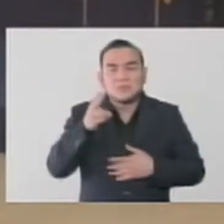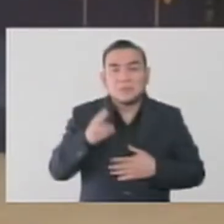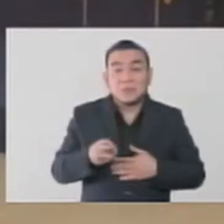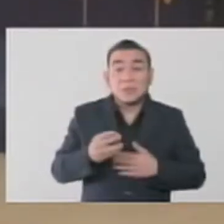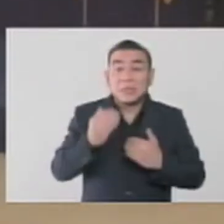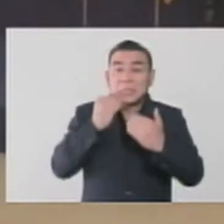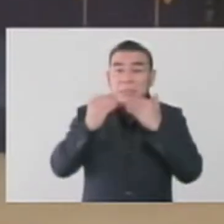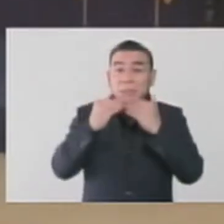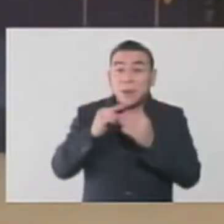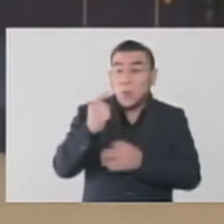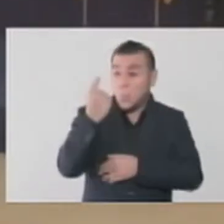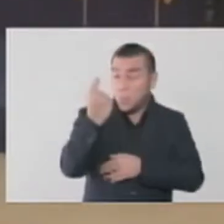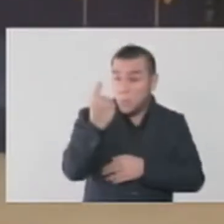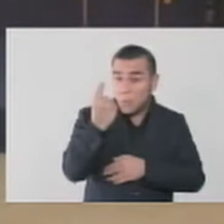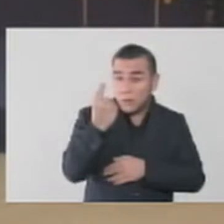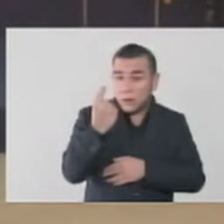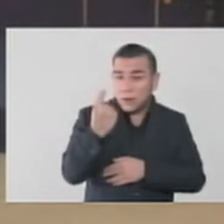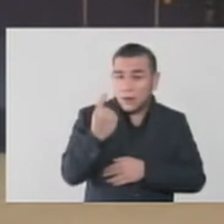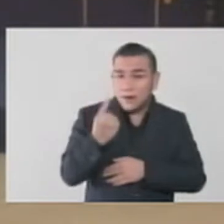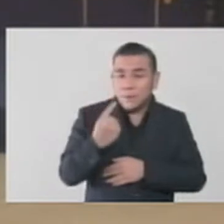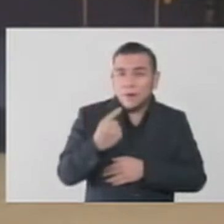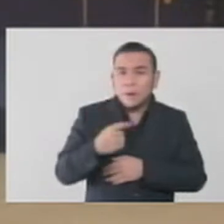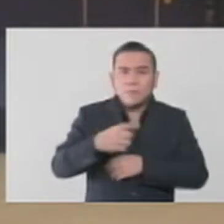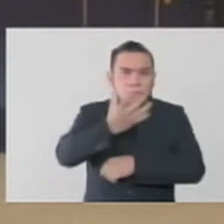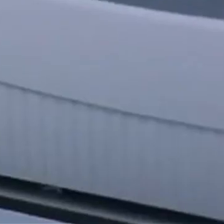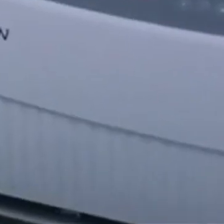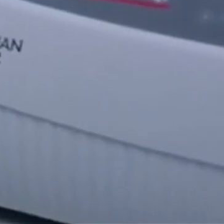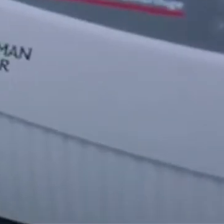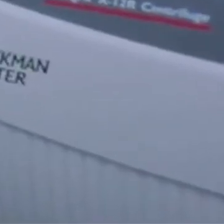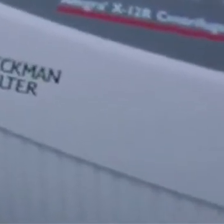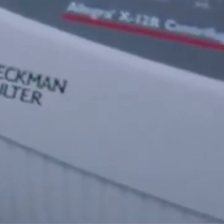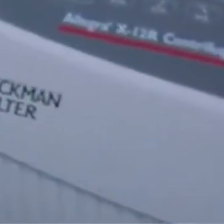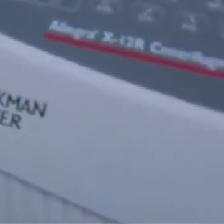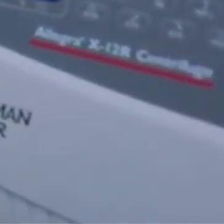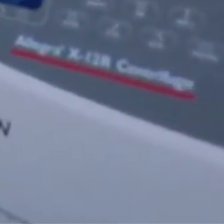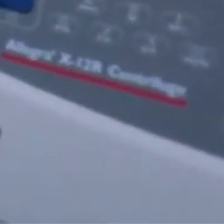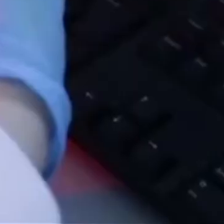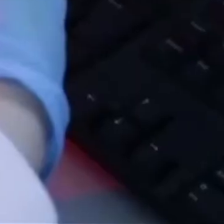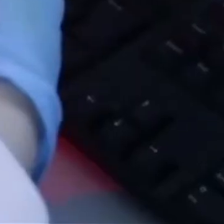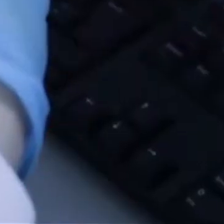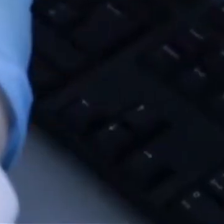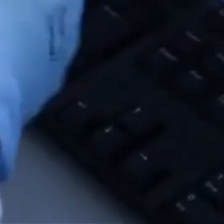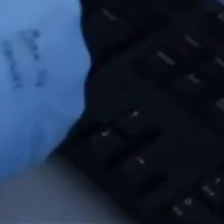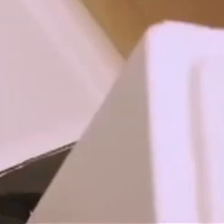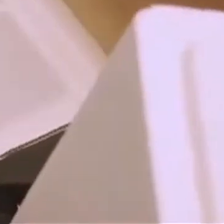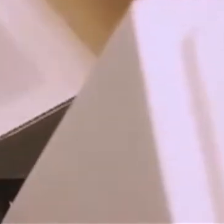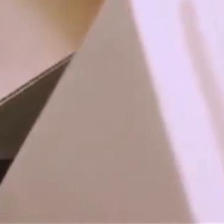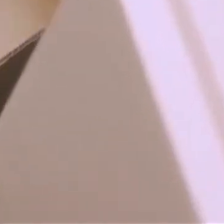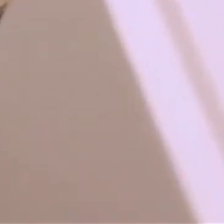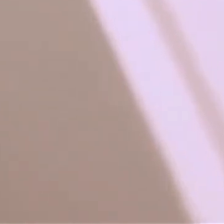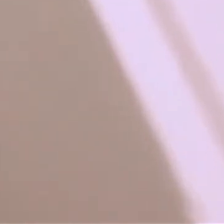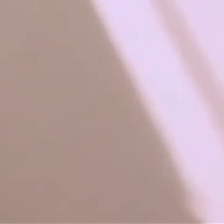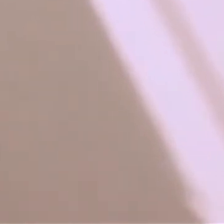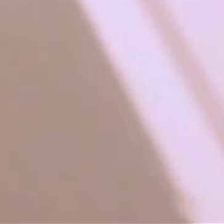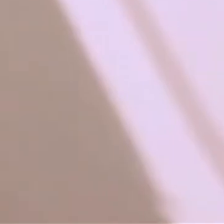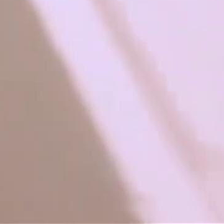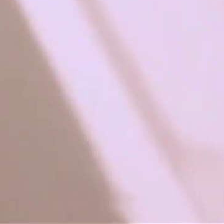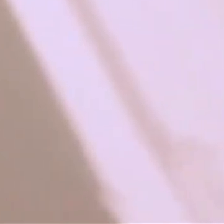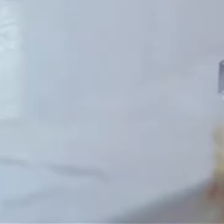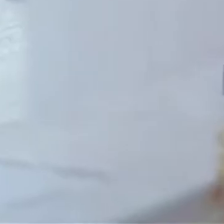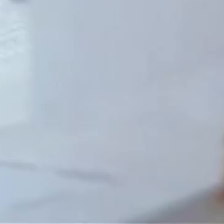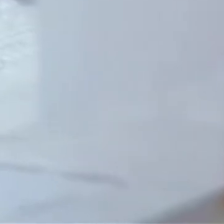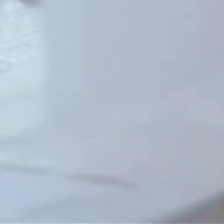también destacó que el gobierno ha realizado negociaciones con otras tres empresas farmacéuticas que están realizando vacunas contra el hobby